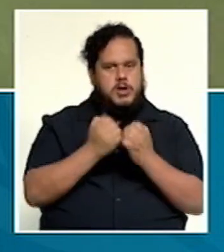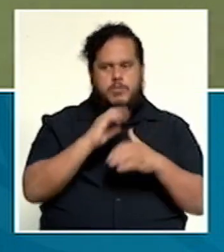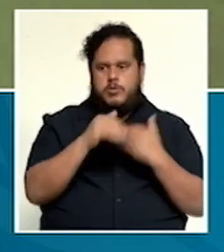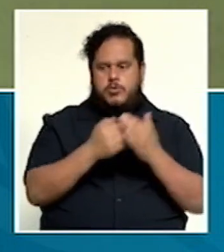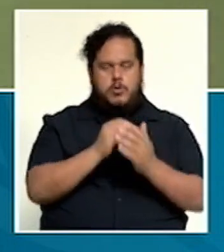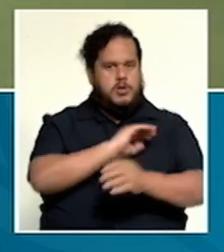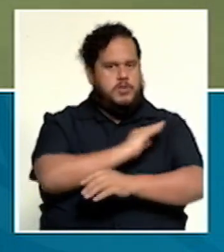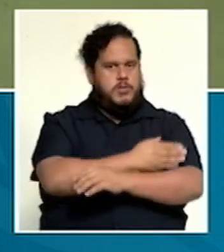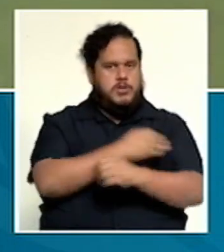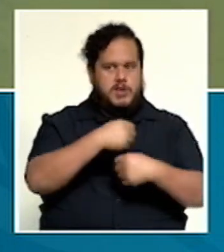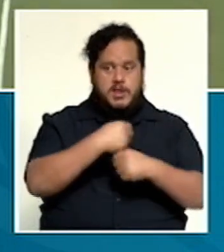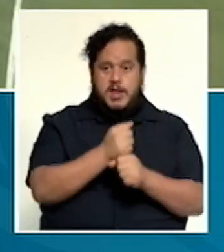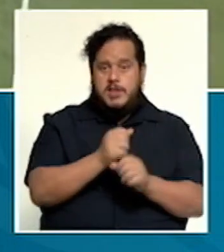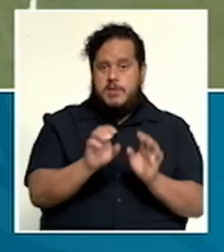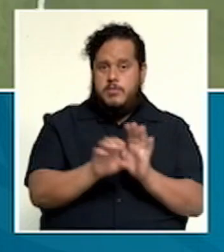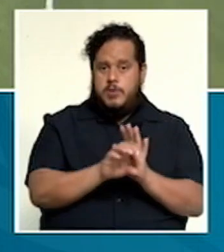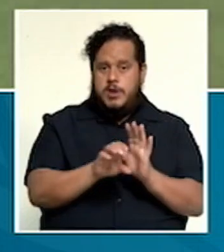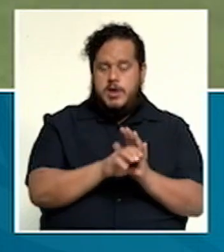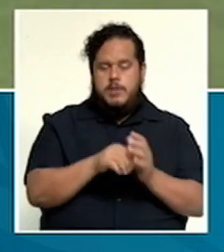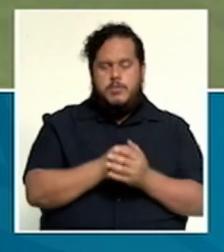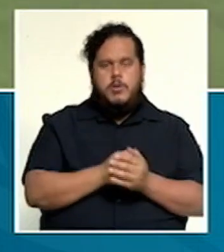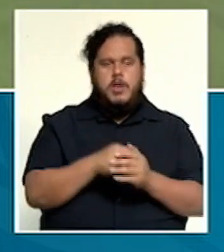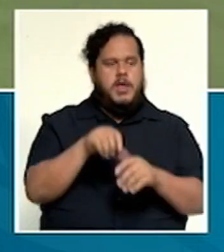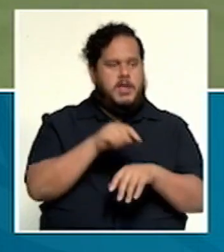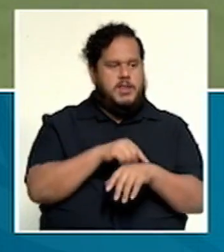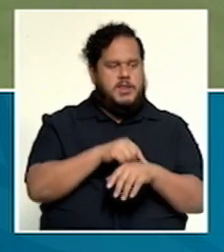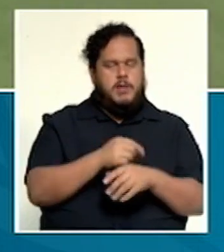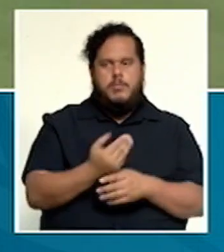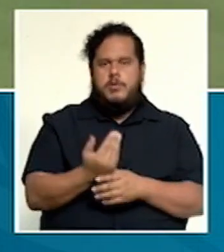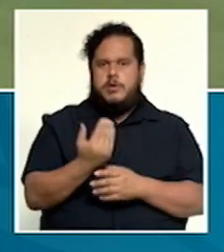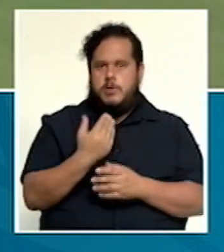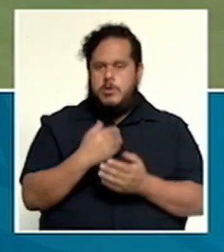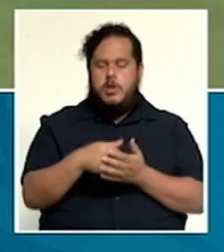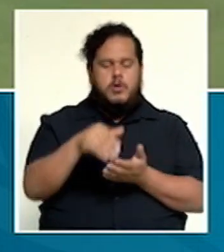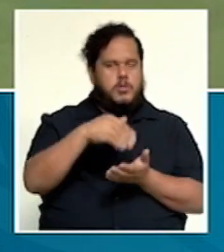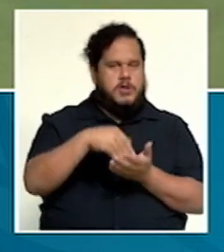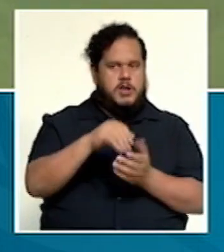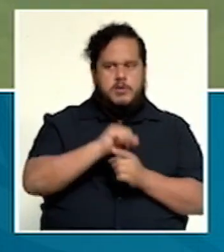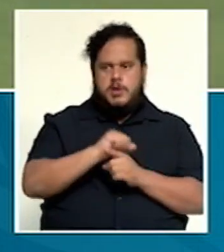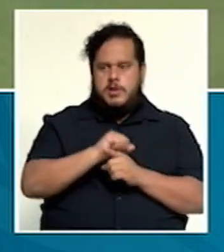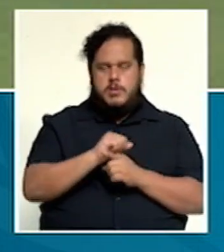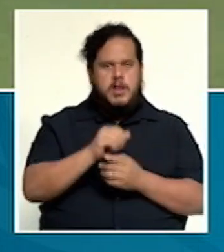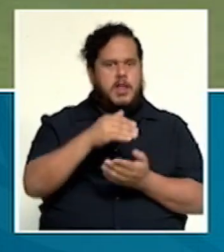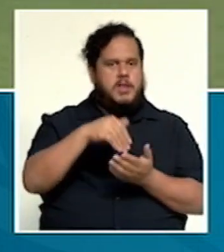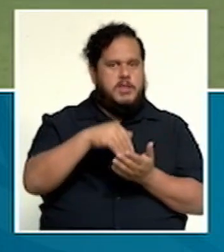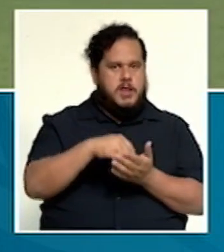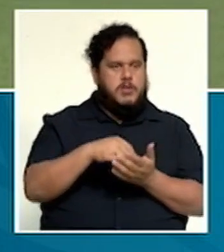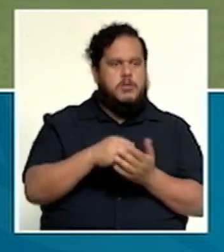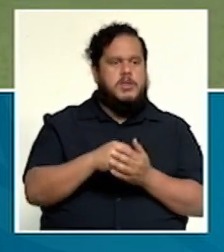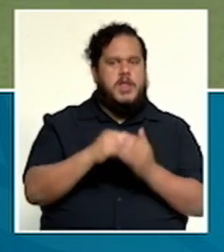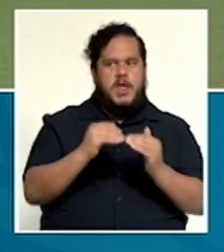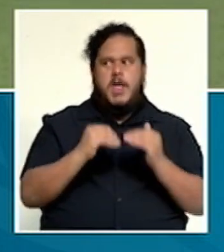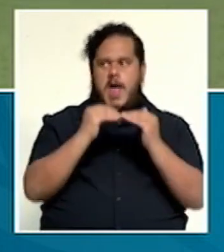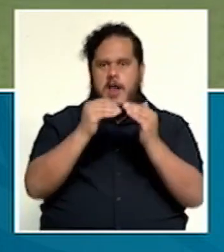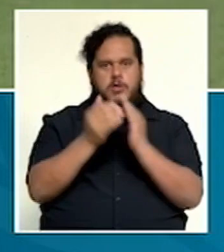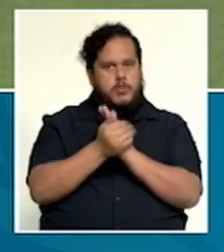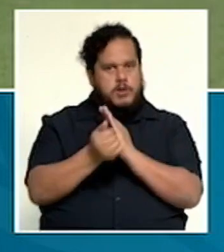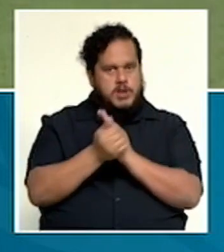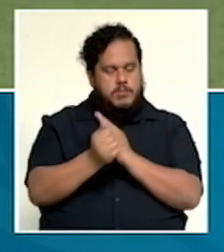que se hacen, por ejemplo, en épocas recientes con centros de entrenamiento, centros de alto rendimiento.